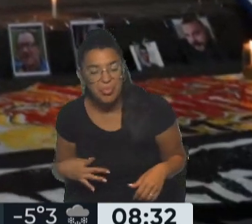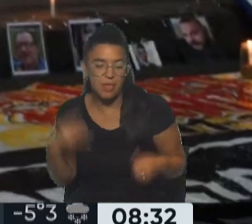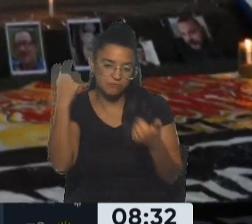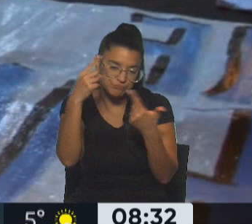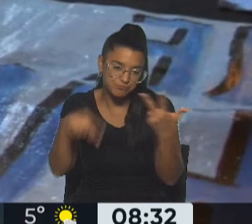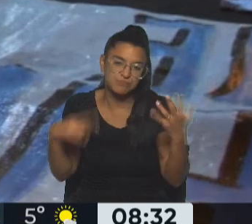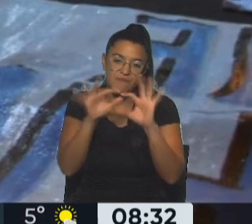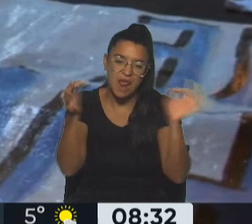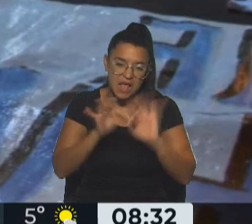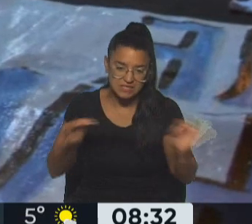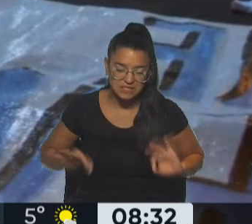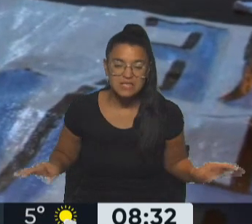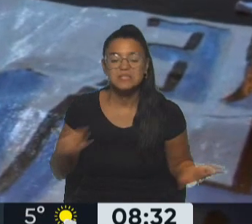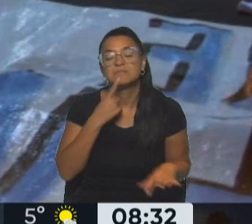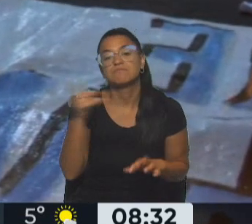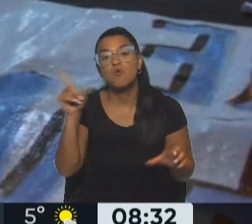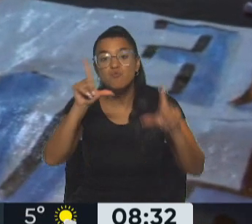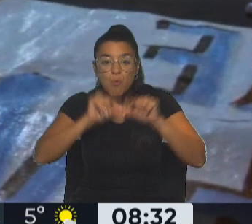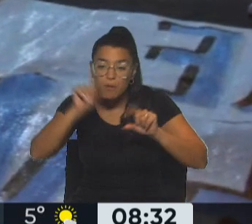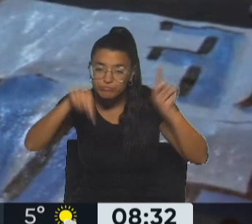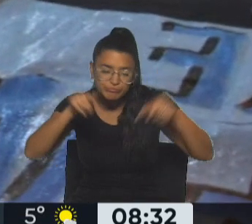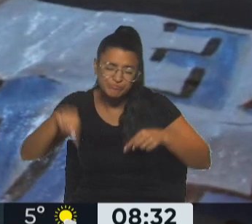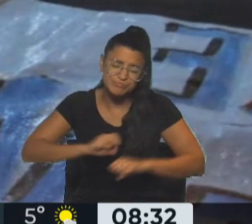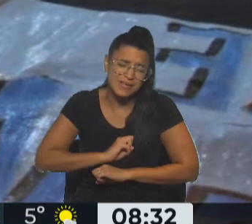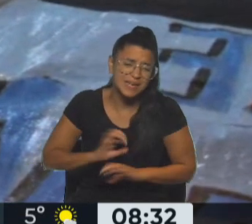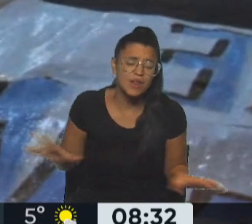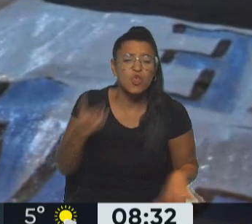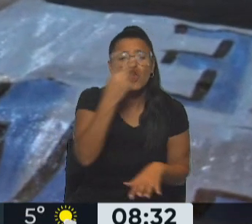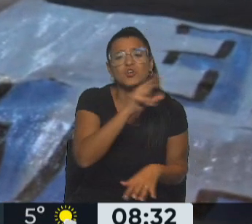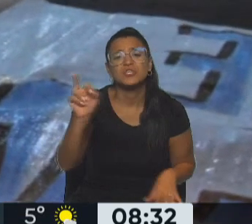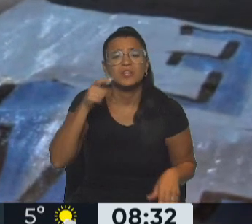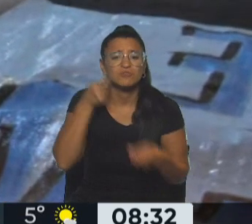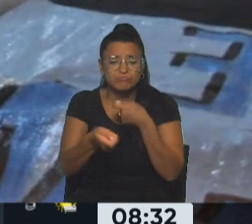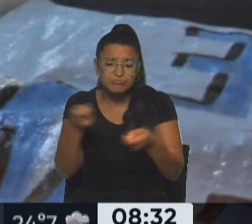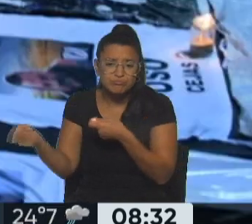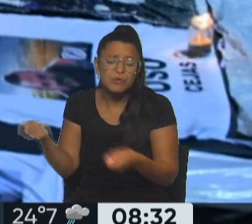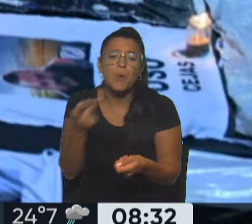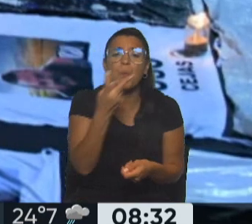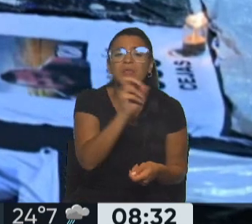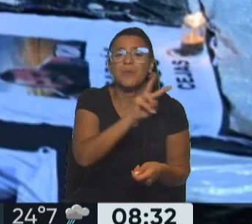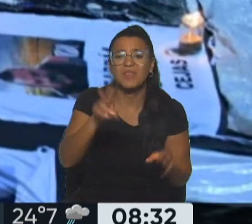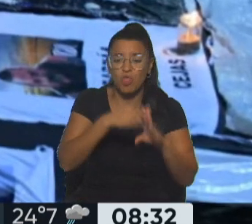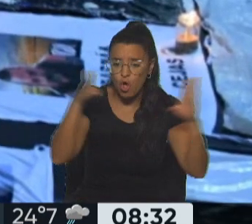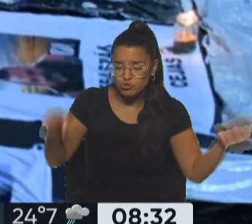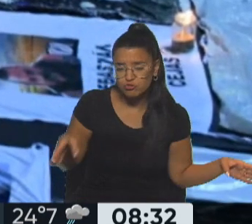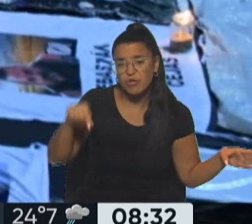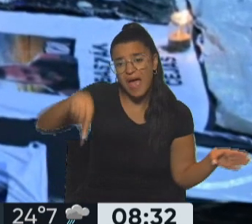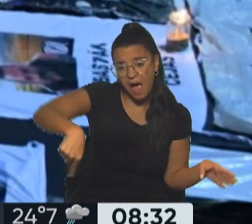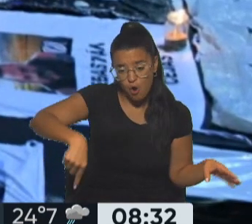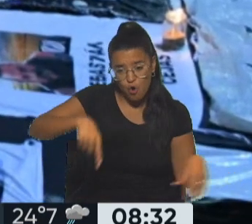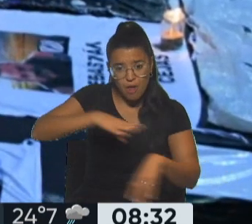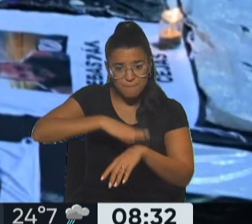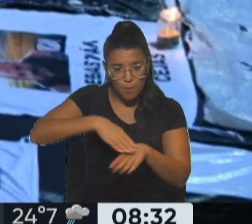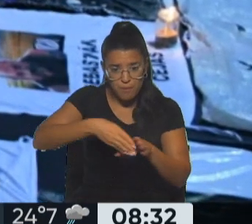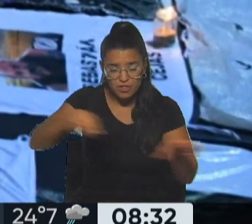los números, las estadísticas son apabullantes, más de 200 homicidios durante 2022 y en este momento, en lo que